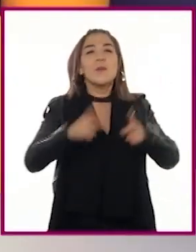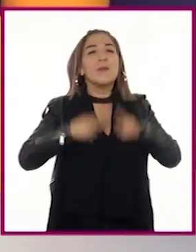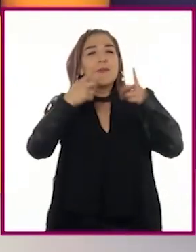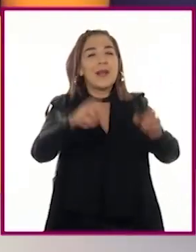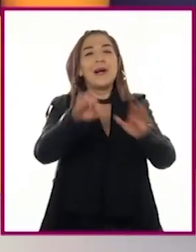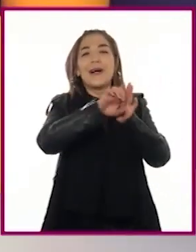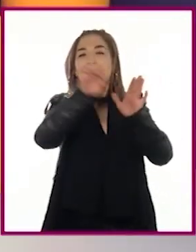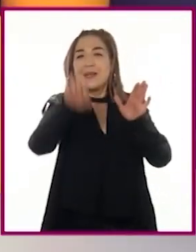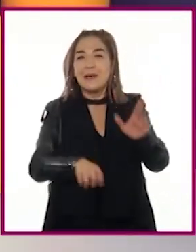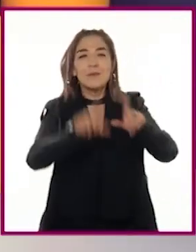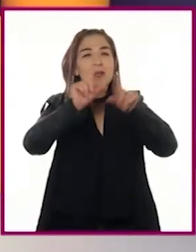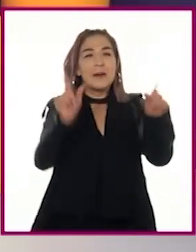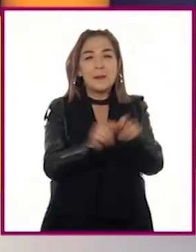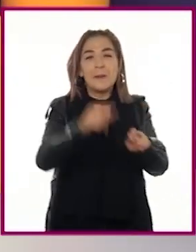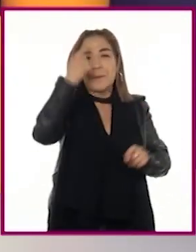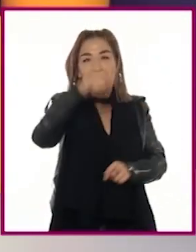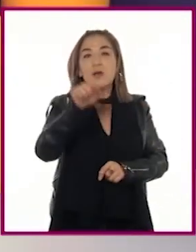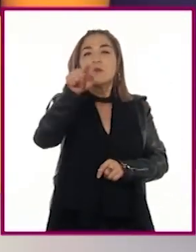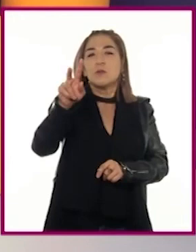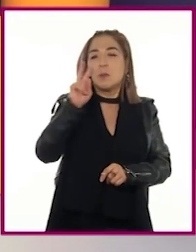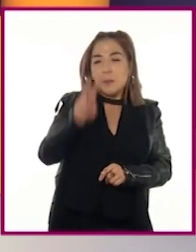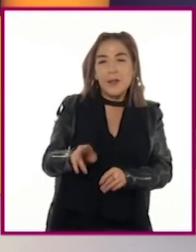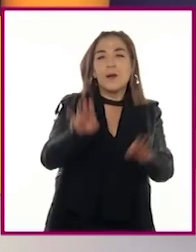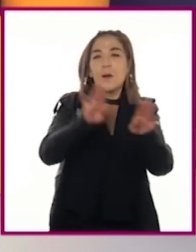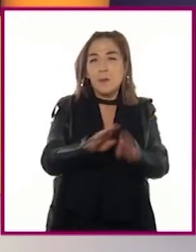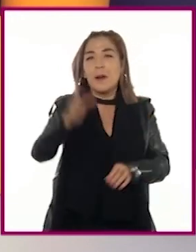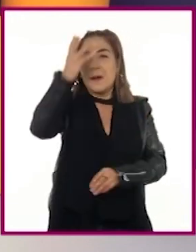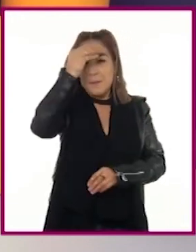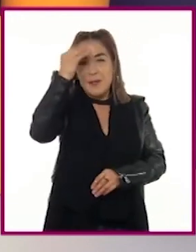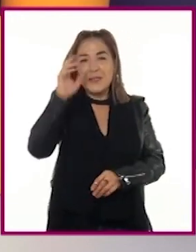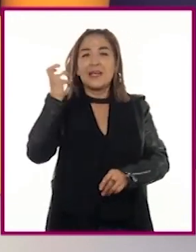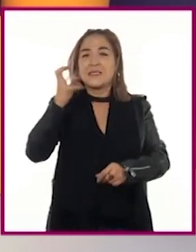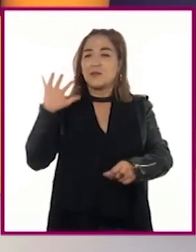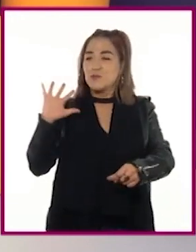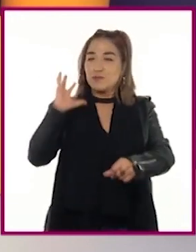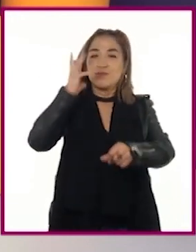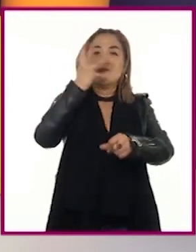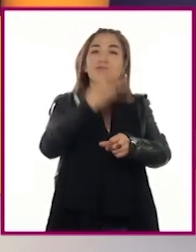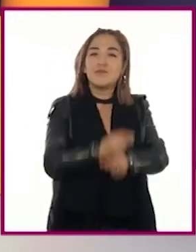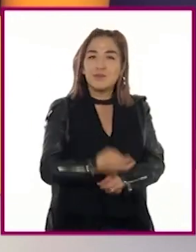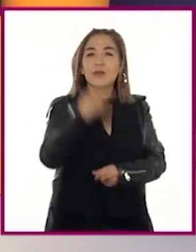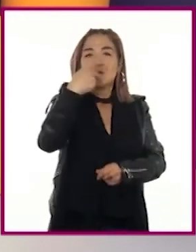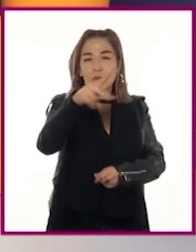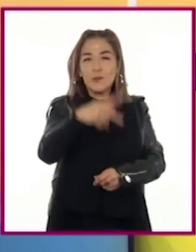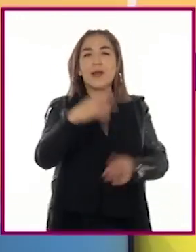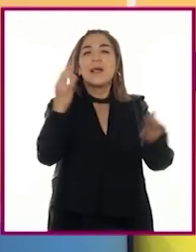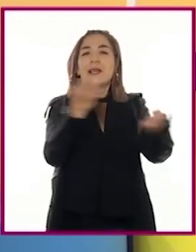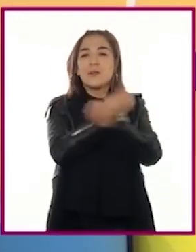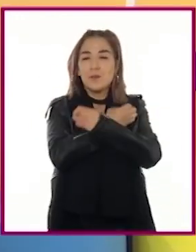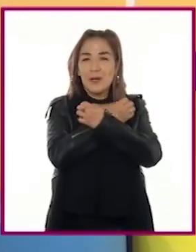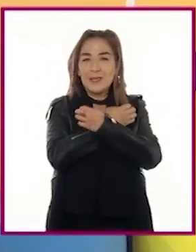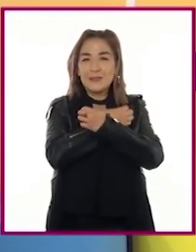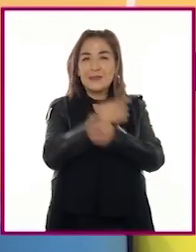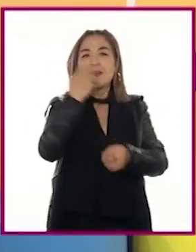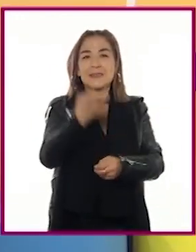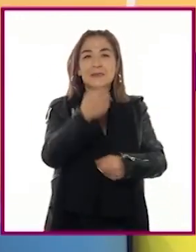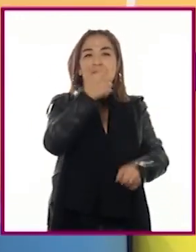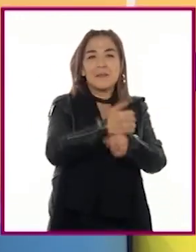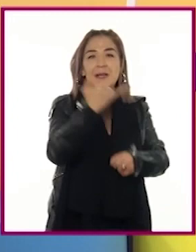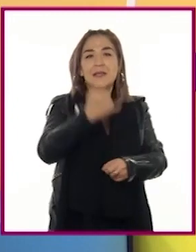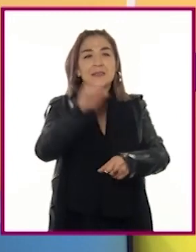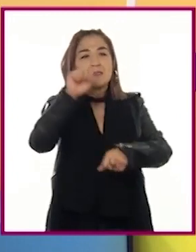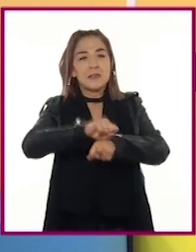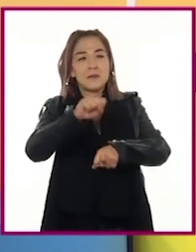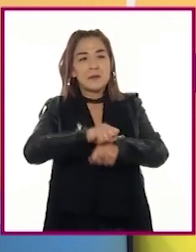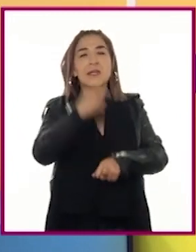su influencia y su permanente aparición a lo largo del trayecto formativo de la educación básica. Si en cada